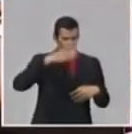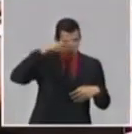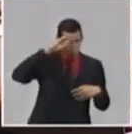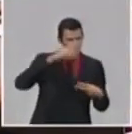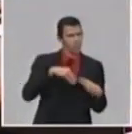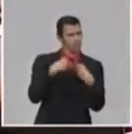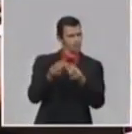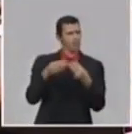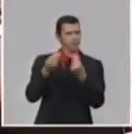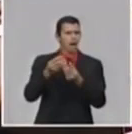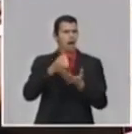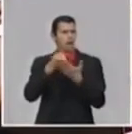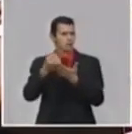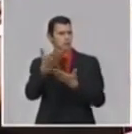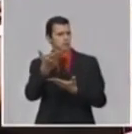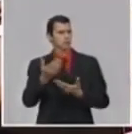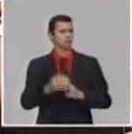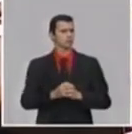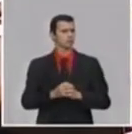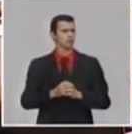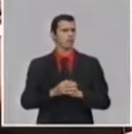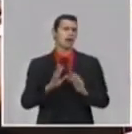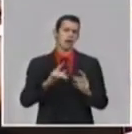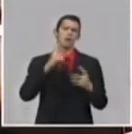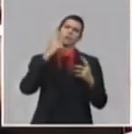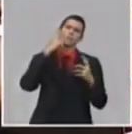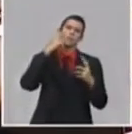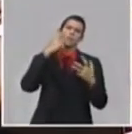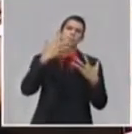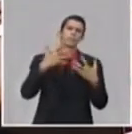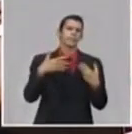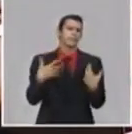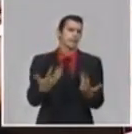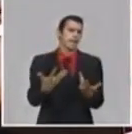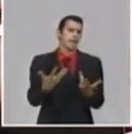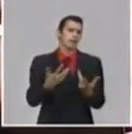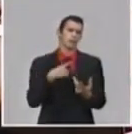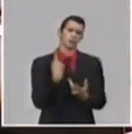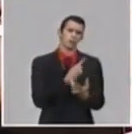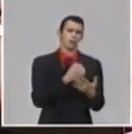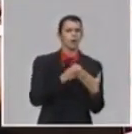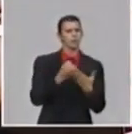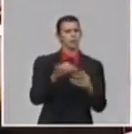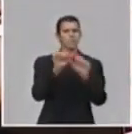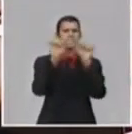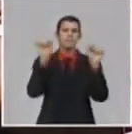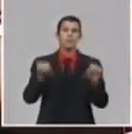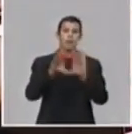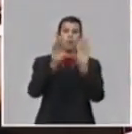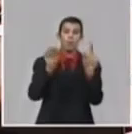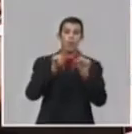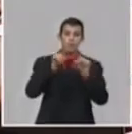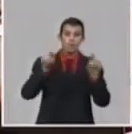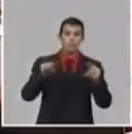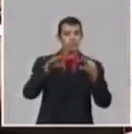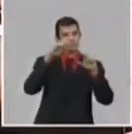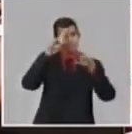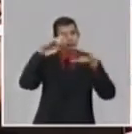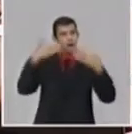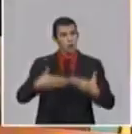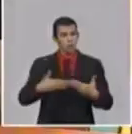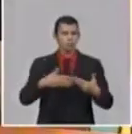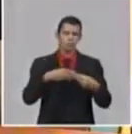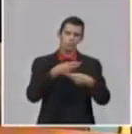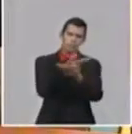detrás el hecho de utilizarse de una manera coordinada con el sistema de salud, que le da a eso una fortaleza. Y por otro lado,